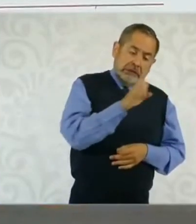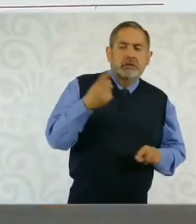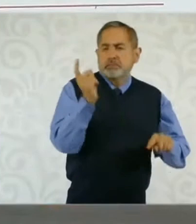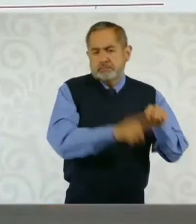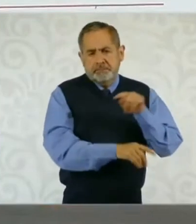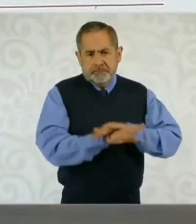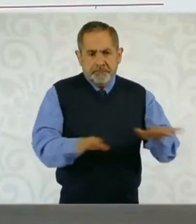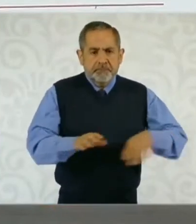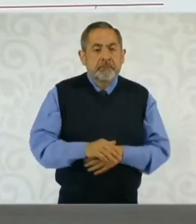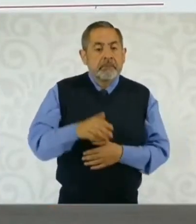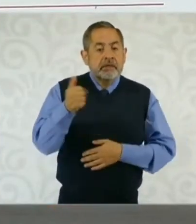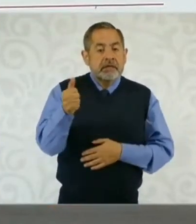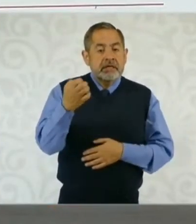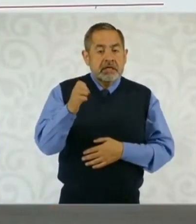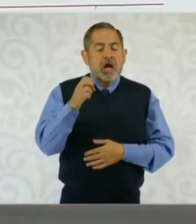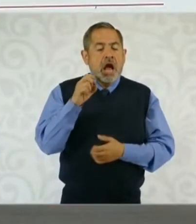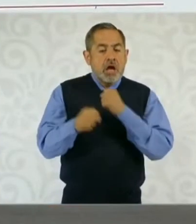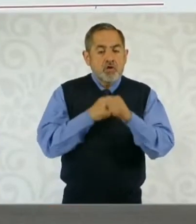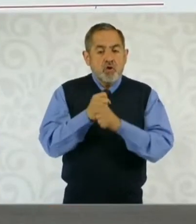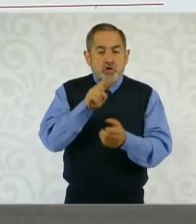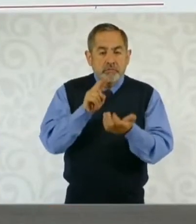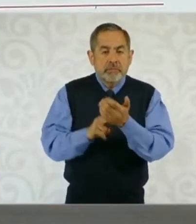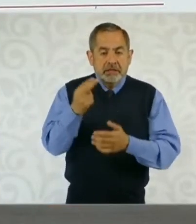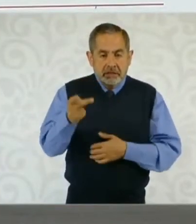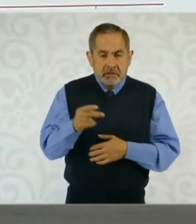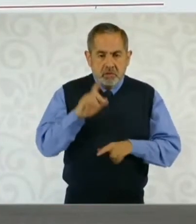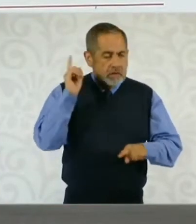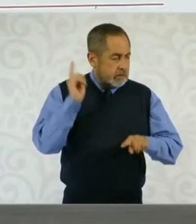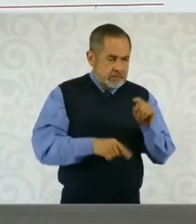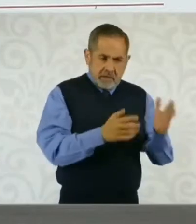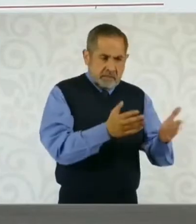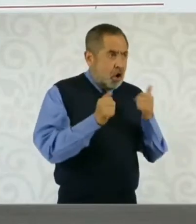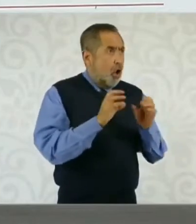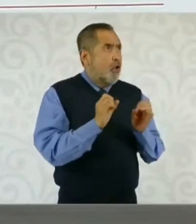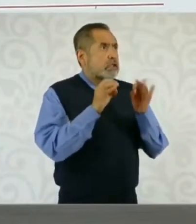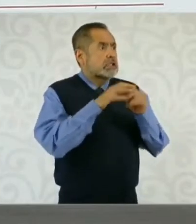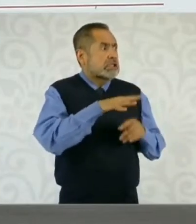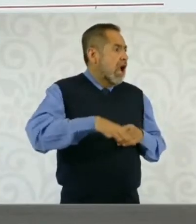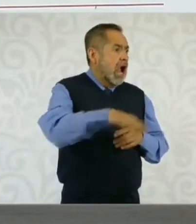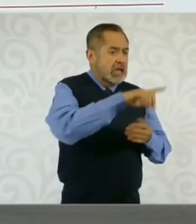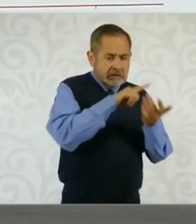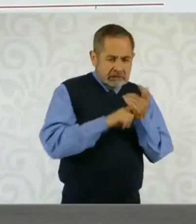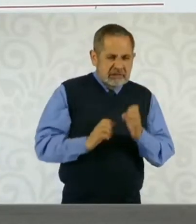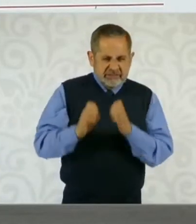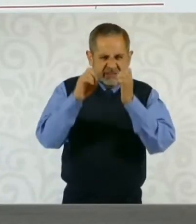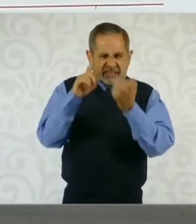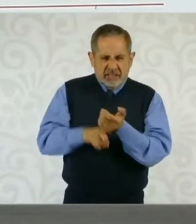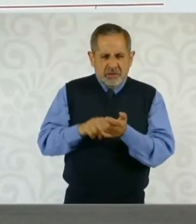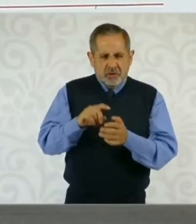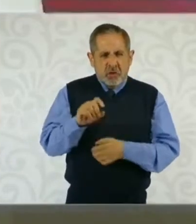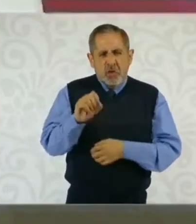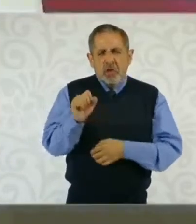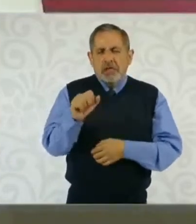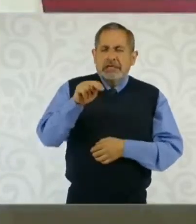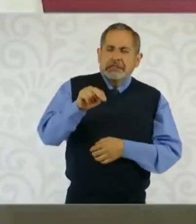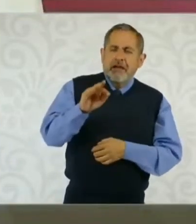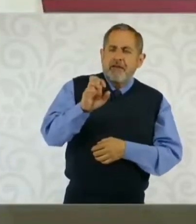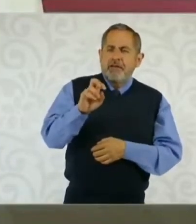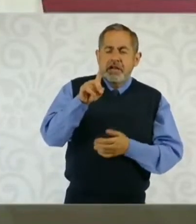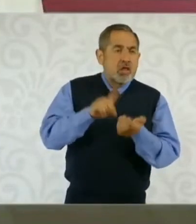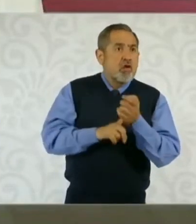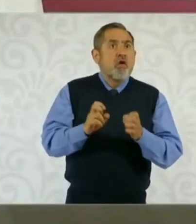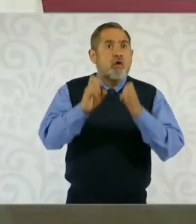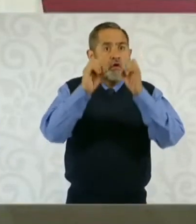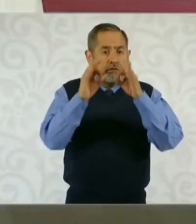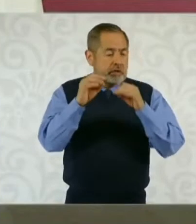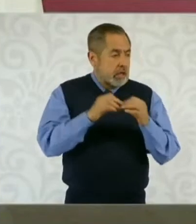de 2025 solicitamos la entrega de las oficinas en el complejo de San Fernando, que